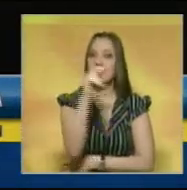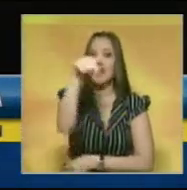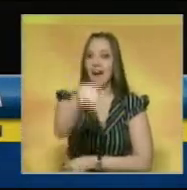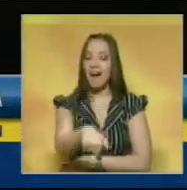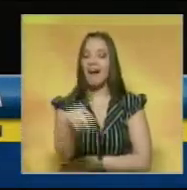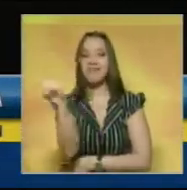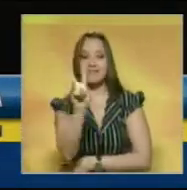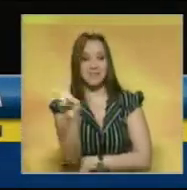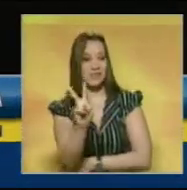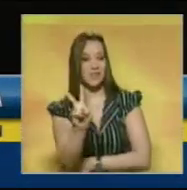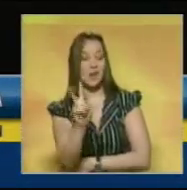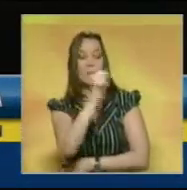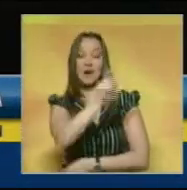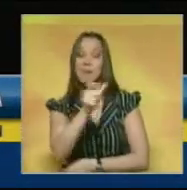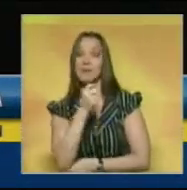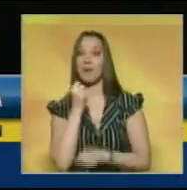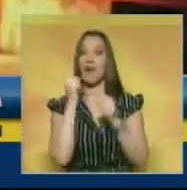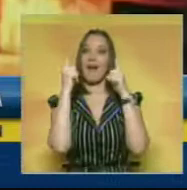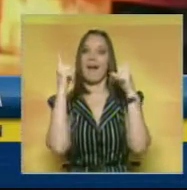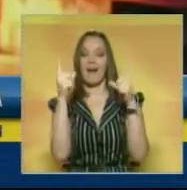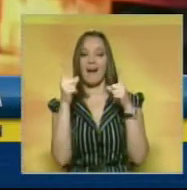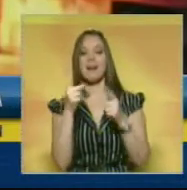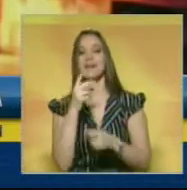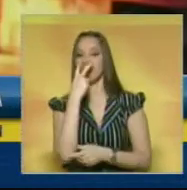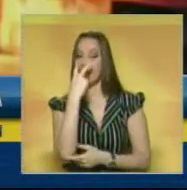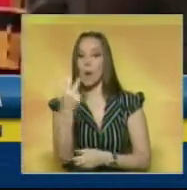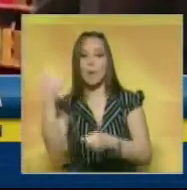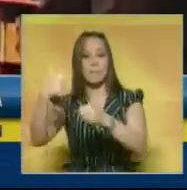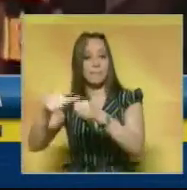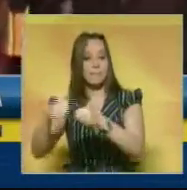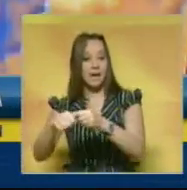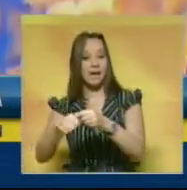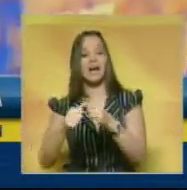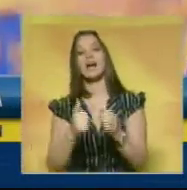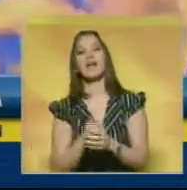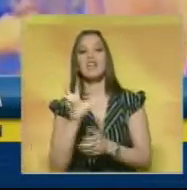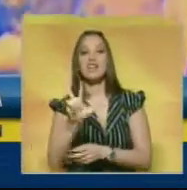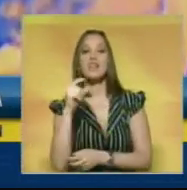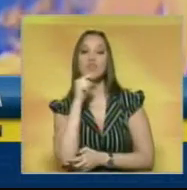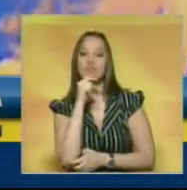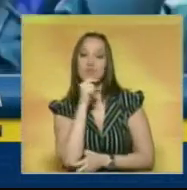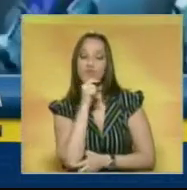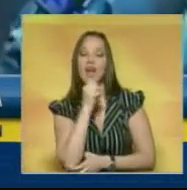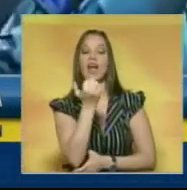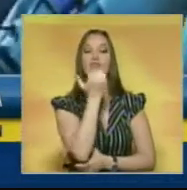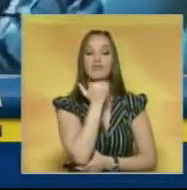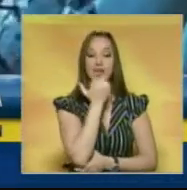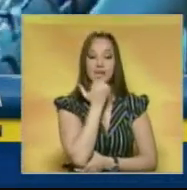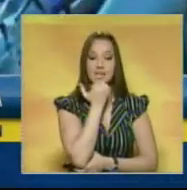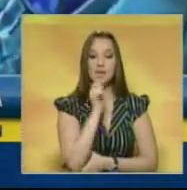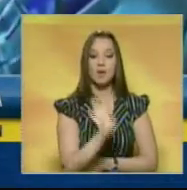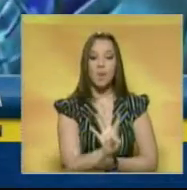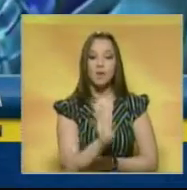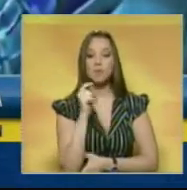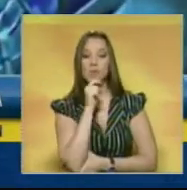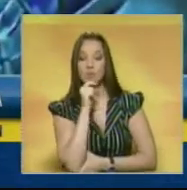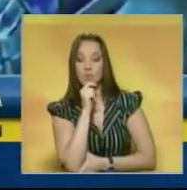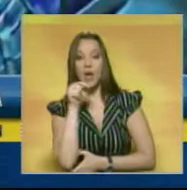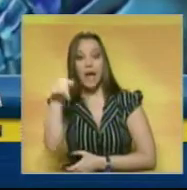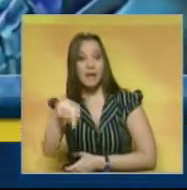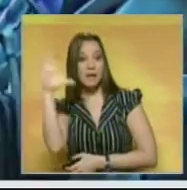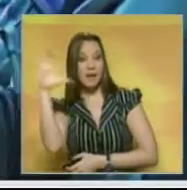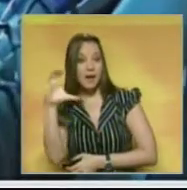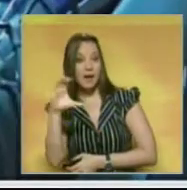los venezolanos, visitando las ciudades de Maracaibo el 3 de octubre, en Valencia el 4 y en